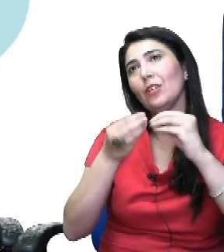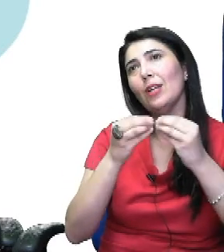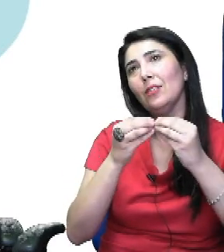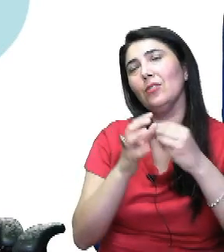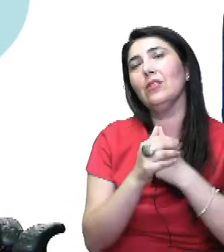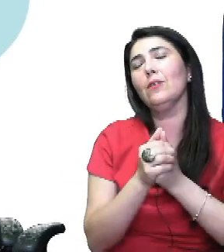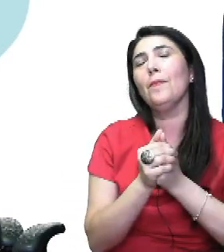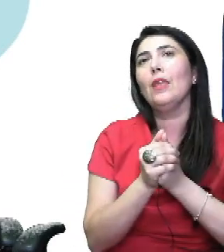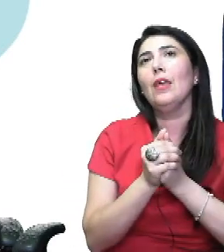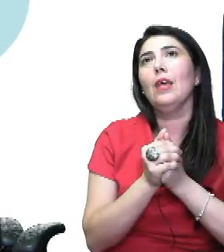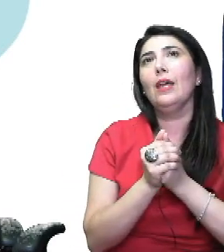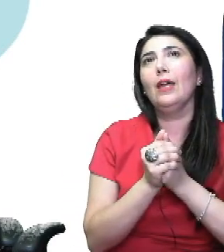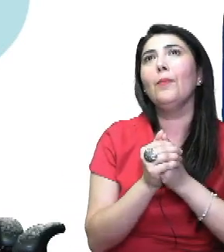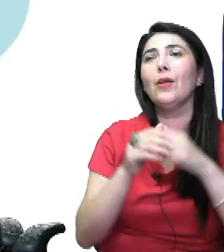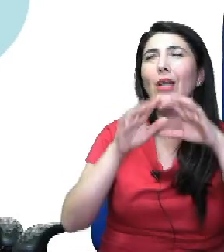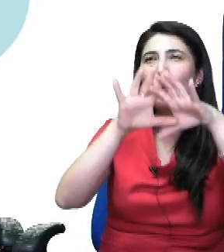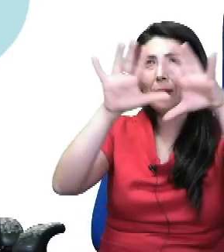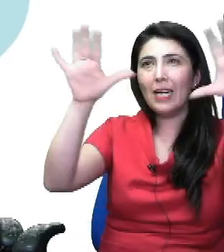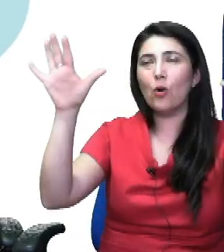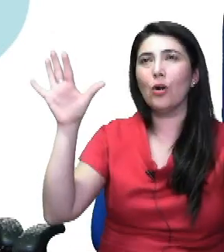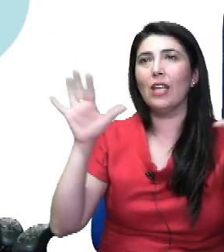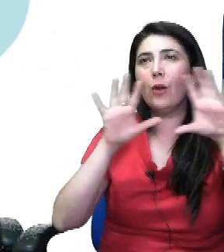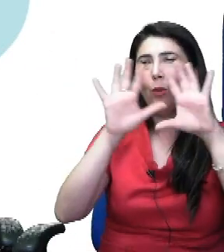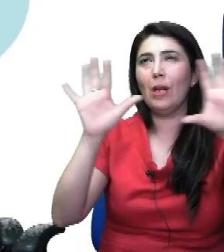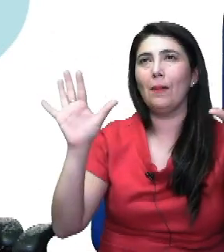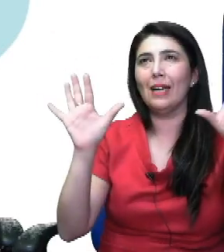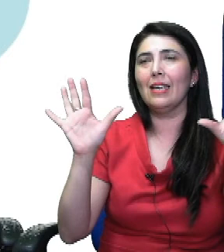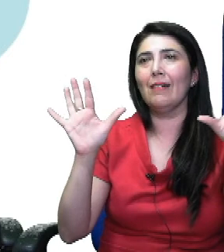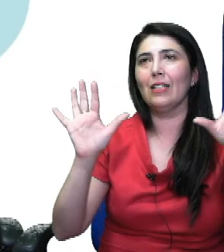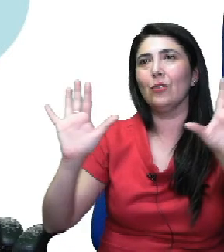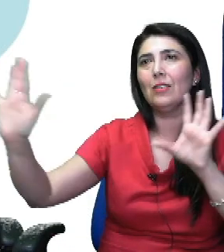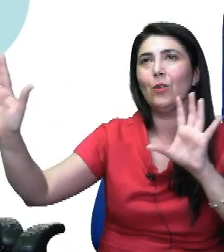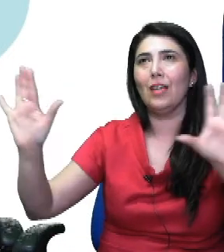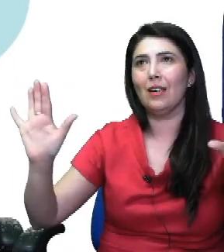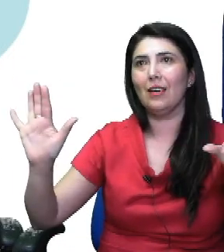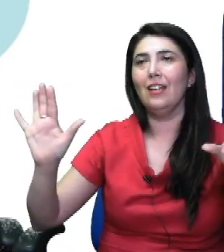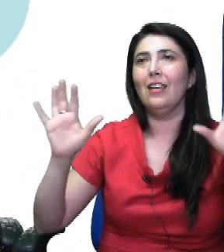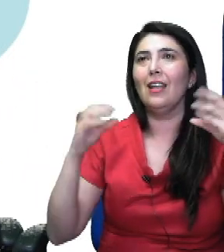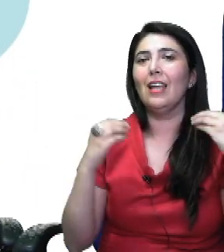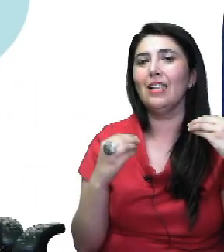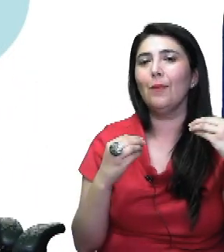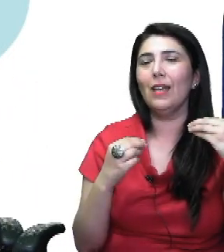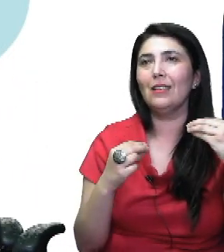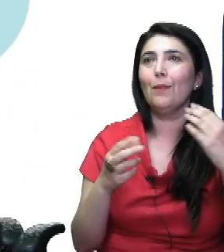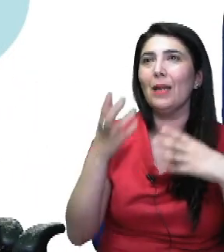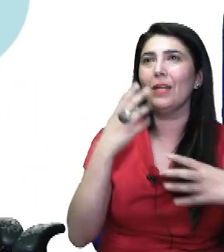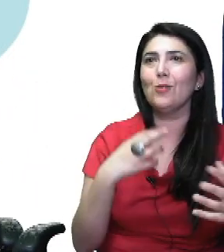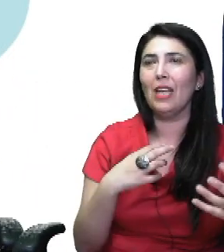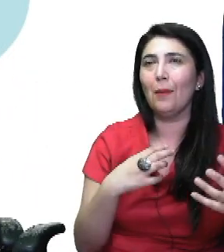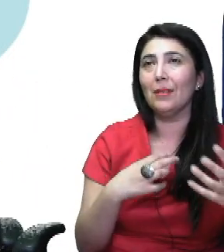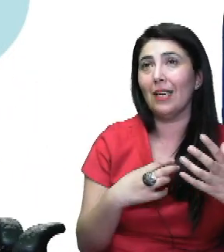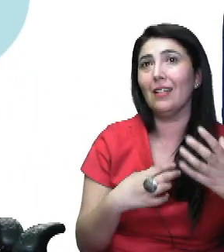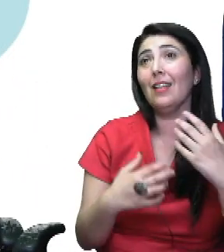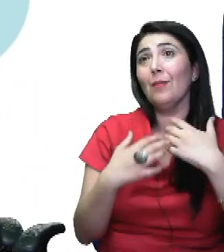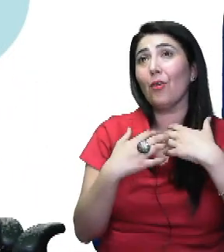muy relacionados, ¿cierto? Pero de alguna manera nos ordena, nos da una carta de navegación hacia dónde ir. Y desde ahí también siempre la invitación